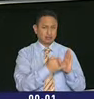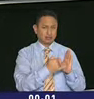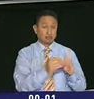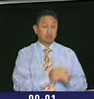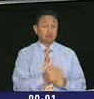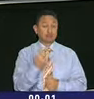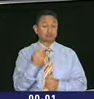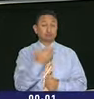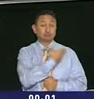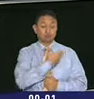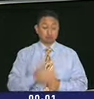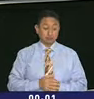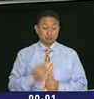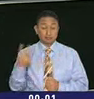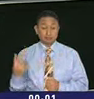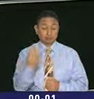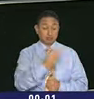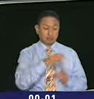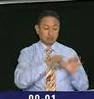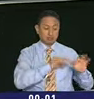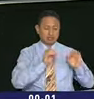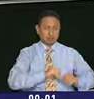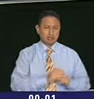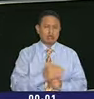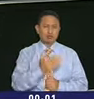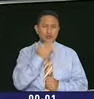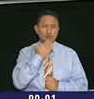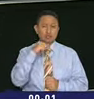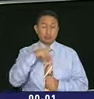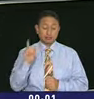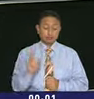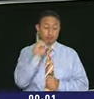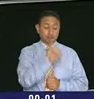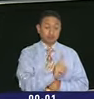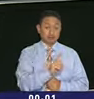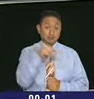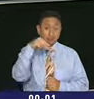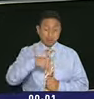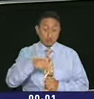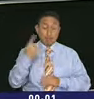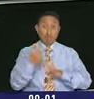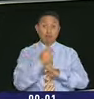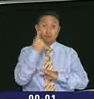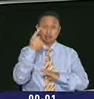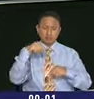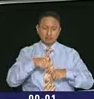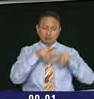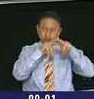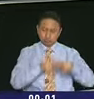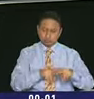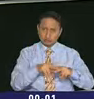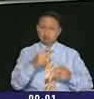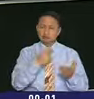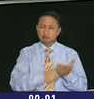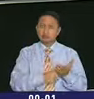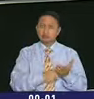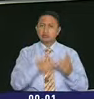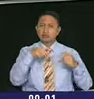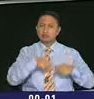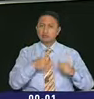Estos deberán aclarar esta situación a través de comparecencias. Es la primera vez acá en el país que se efectúa este tipo